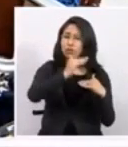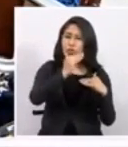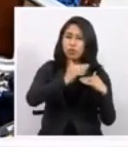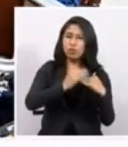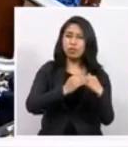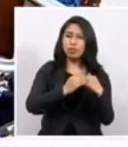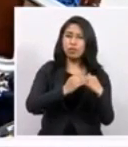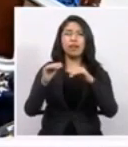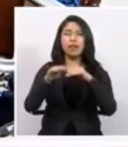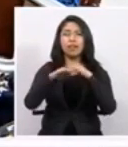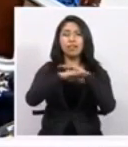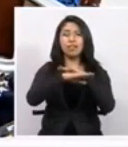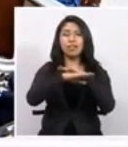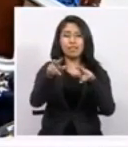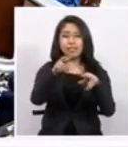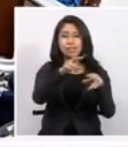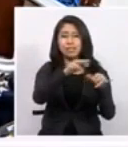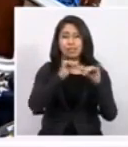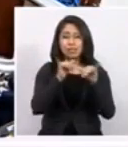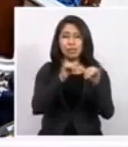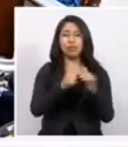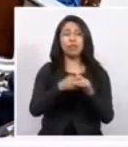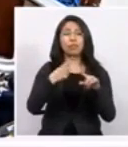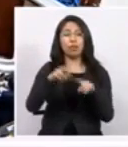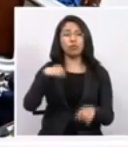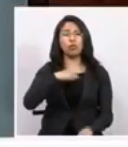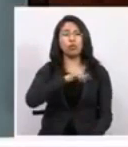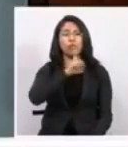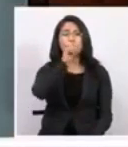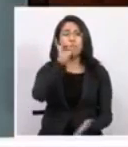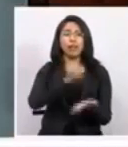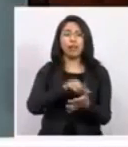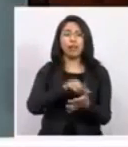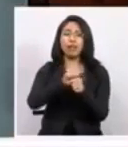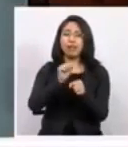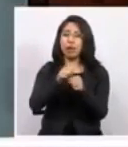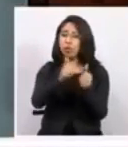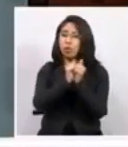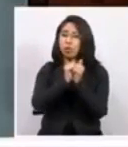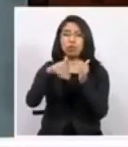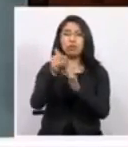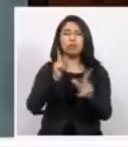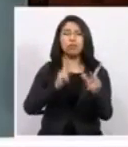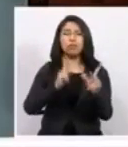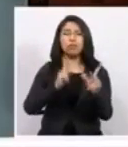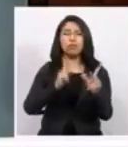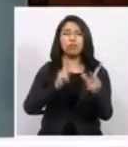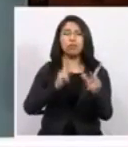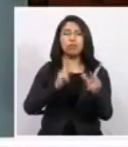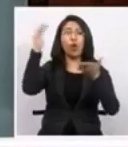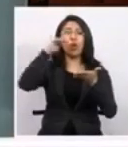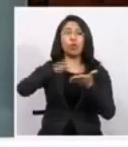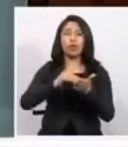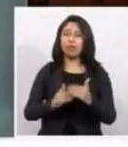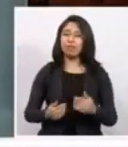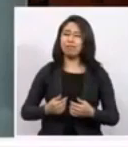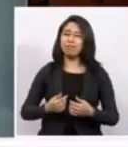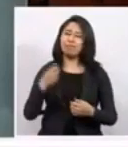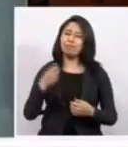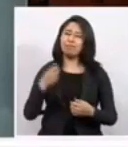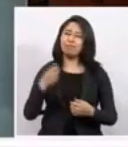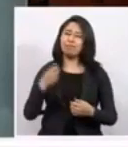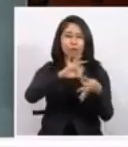sociales. Pero estamos seguros que trabajando junto al pueblo lograremos una vez más superar las